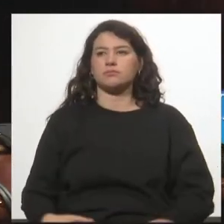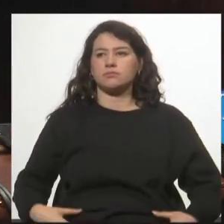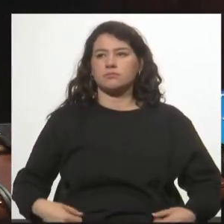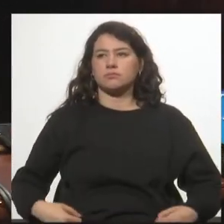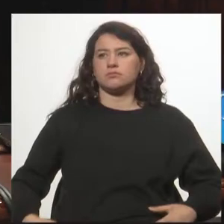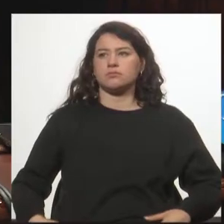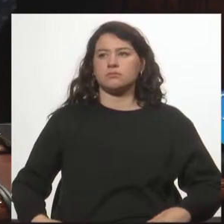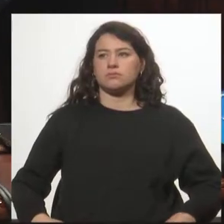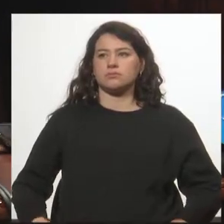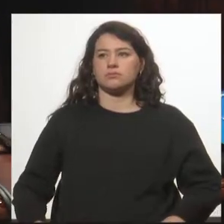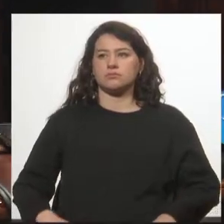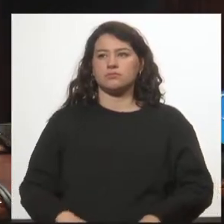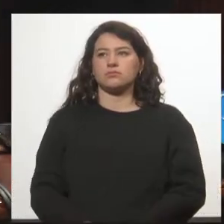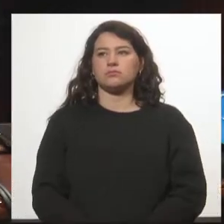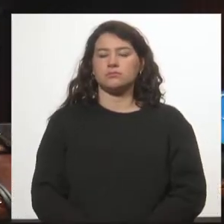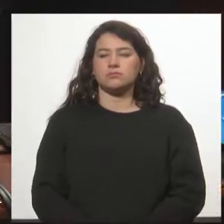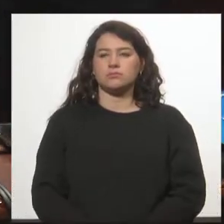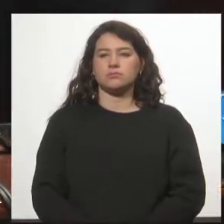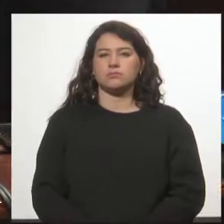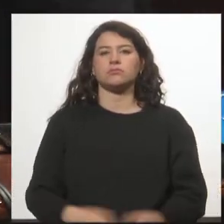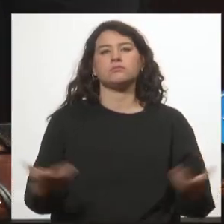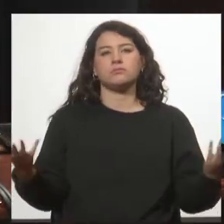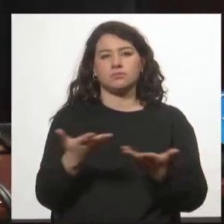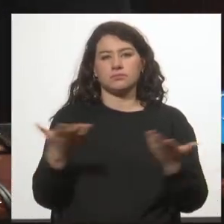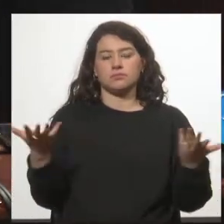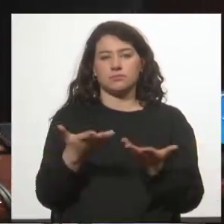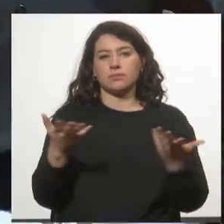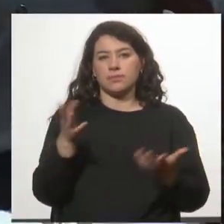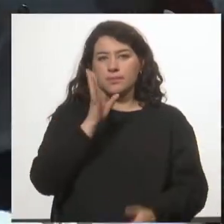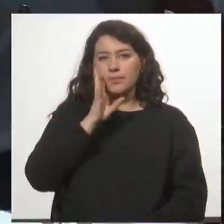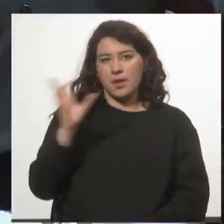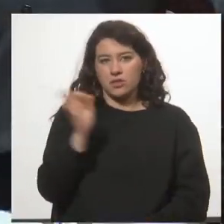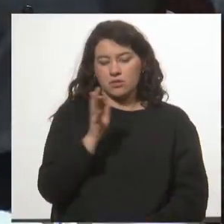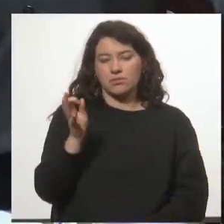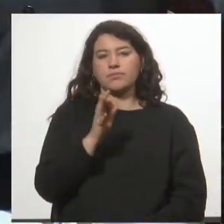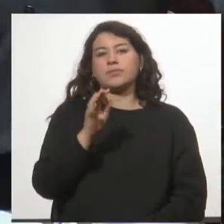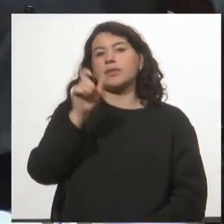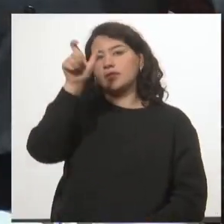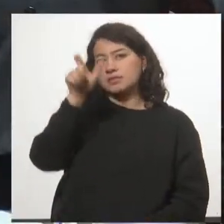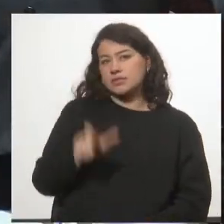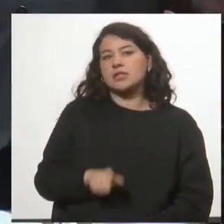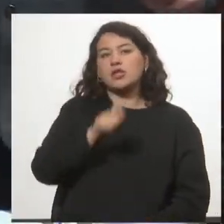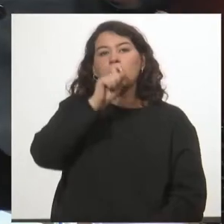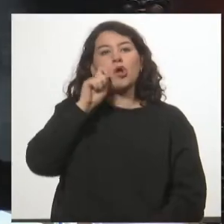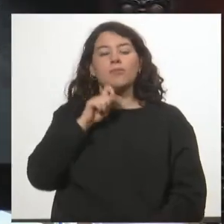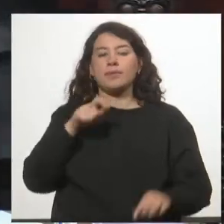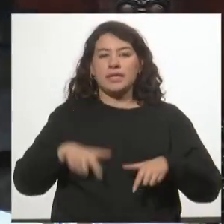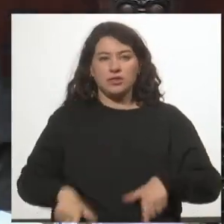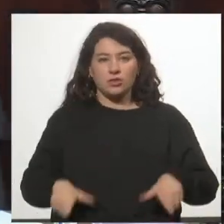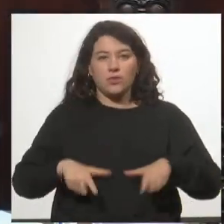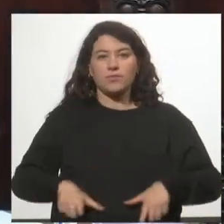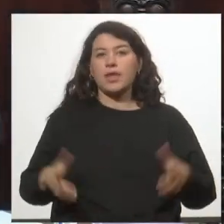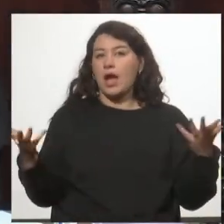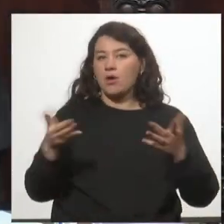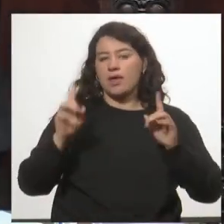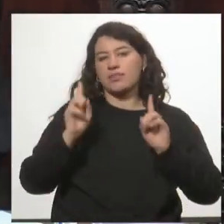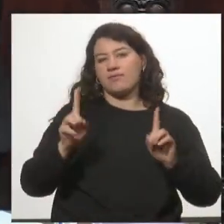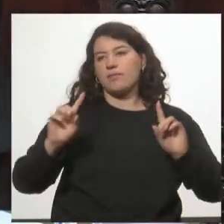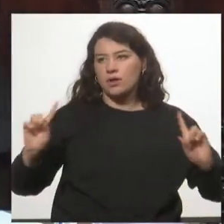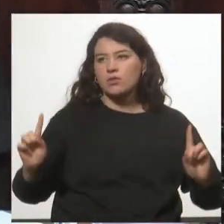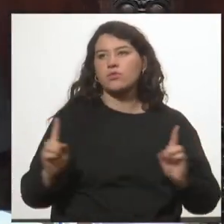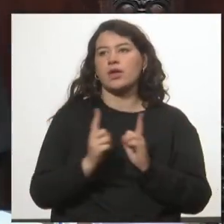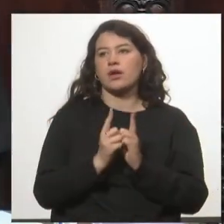siguiendo señor presidente perdón señor ministro tendríamos que estar redondeando